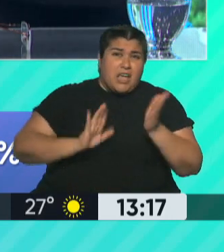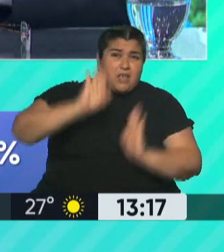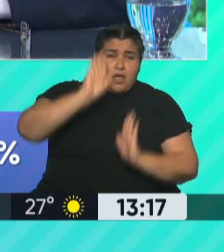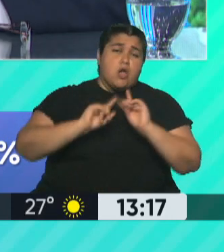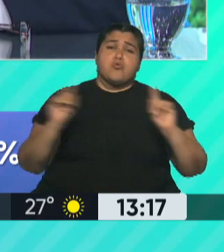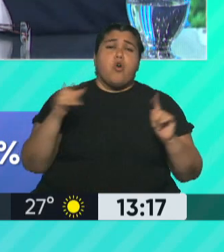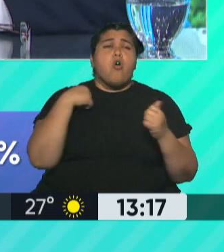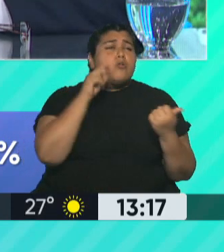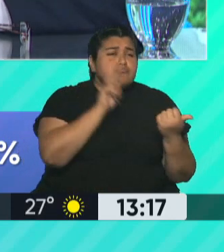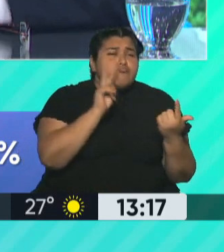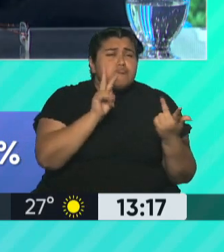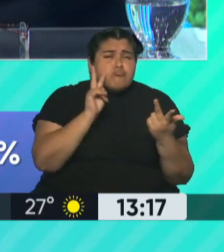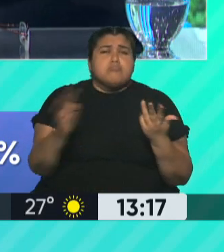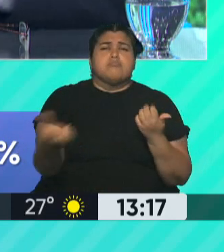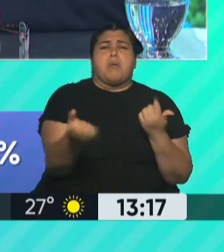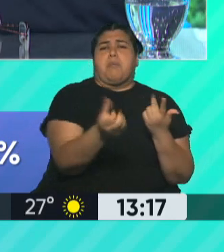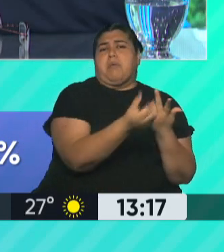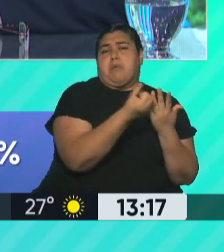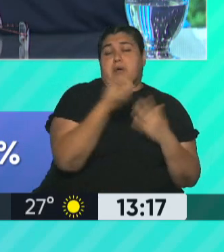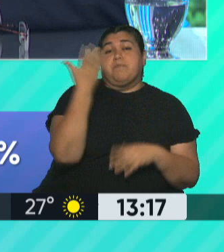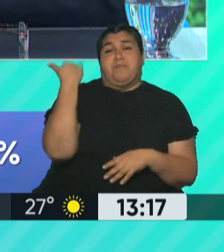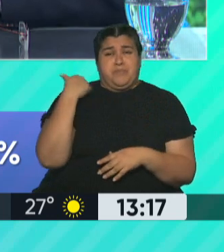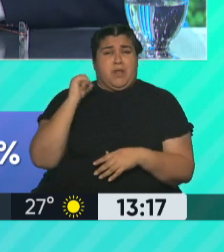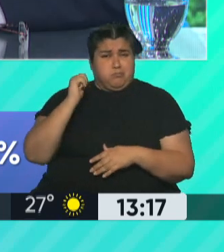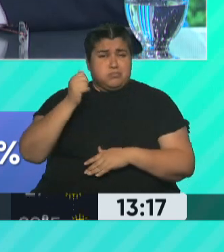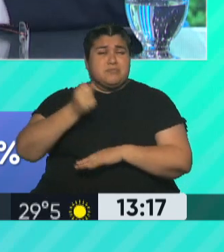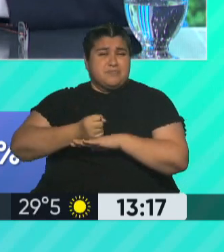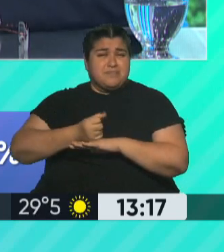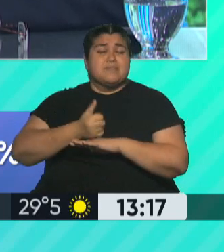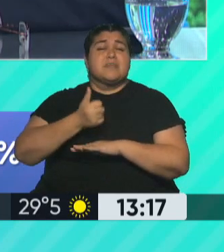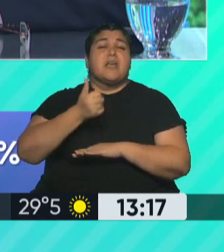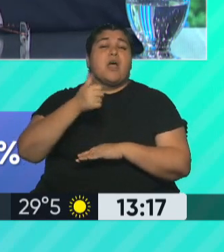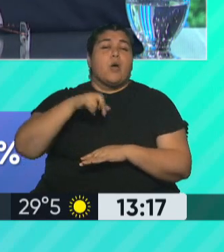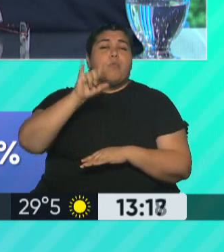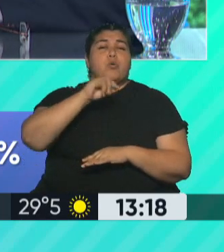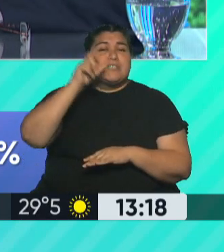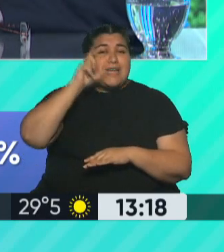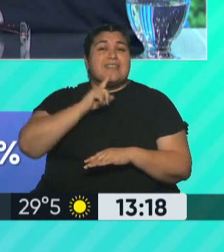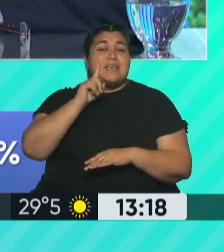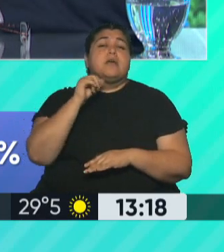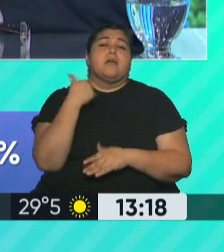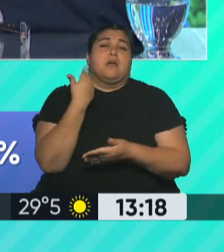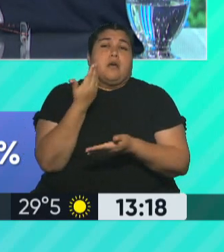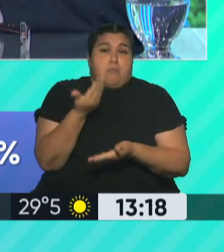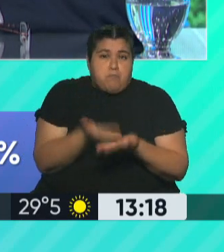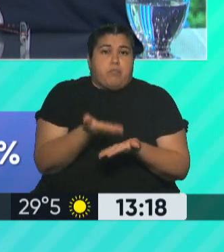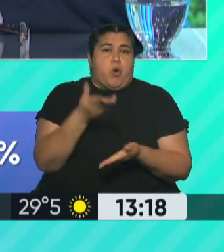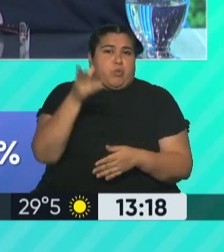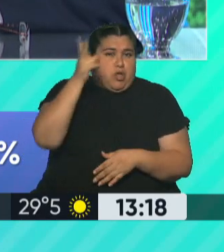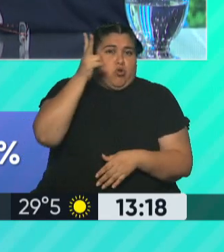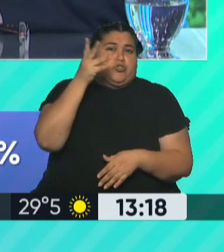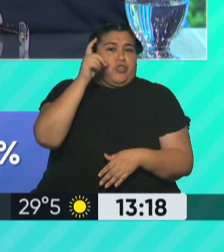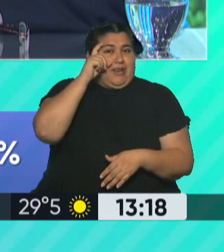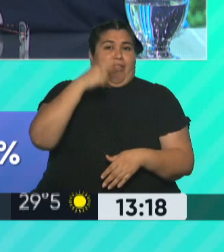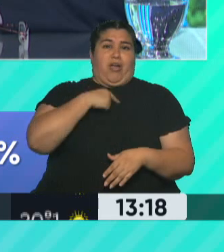argumentos de las distintas partes ya el otro día estuvo acá Pedro buset y nos anticipaba que se estn prando para ese 8 de enero para presentar la postura de